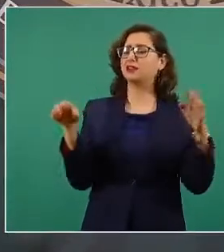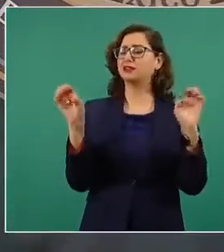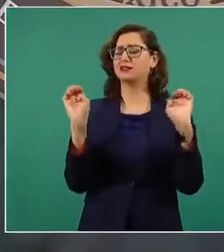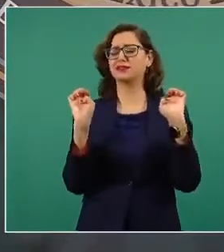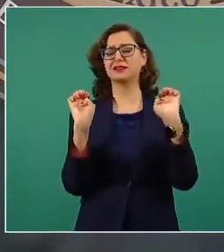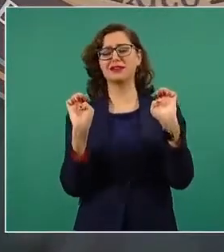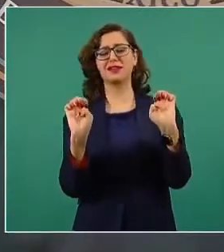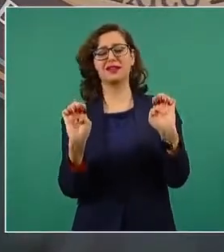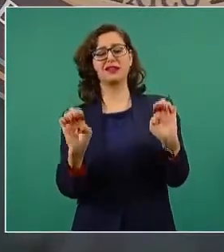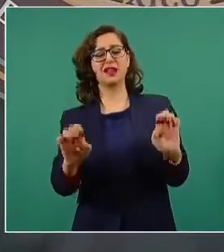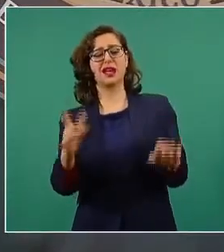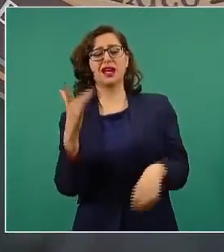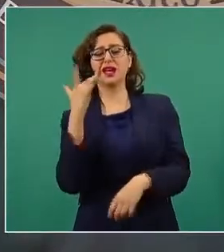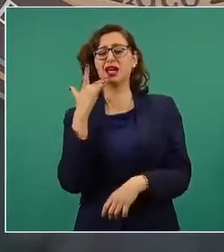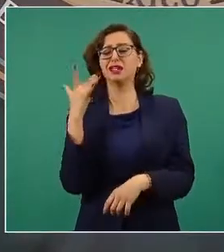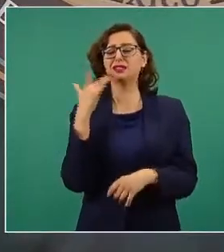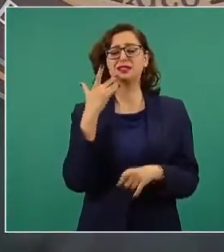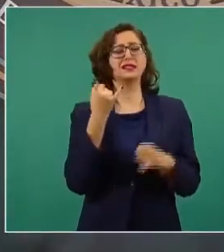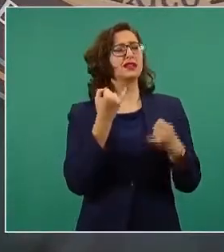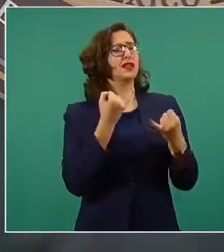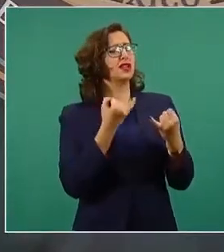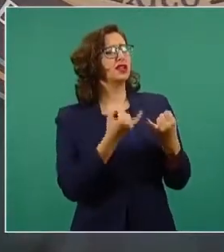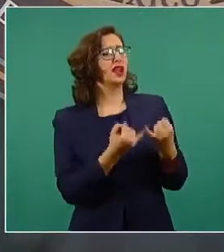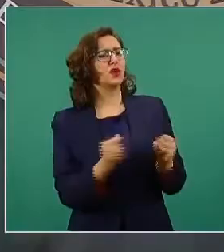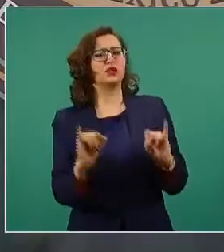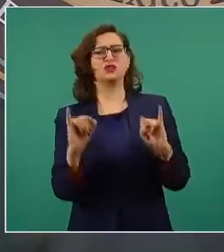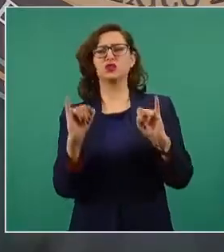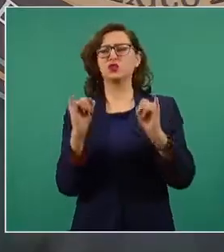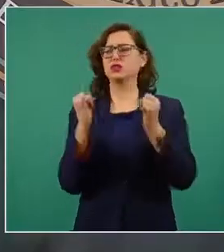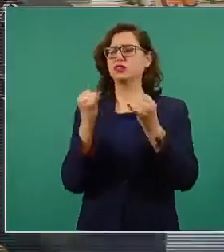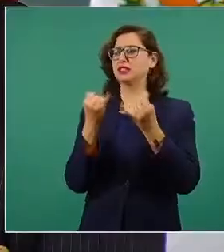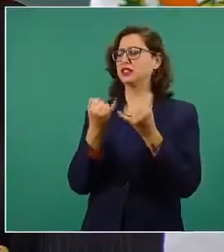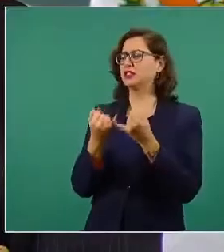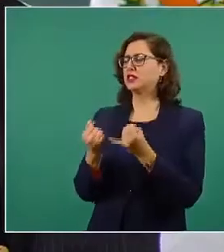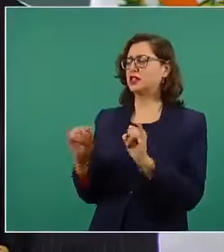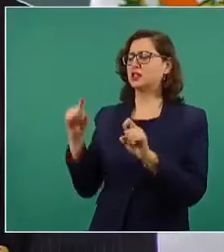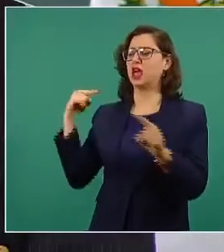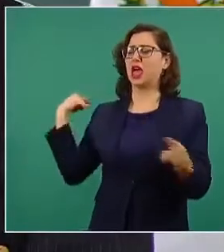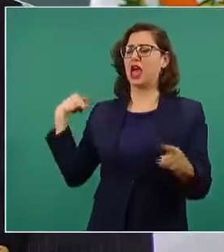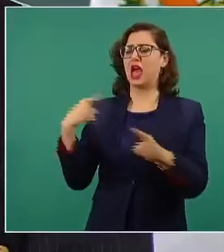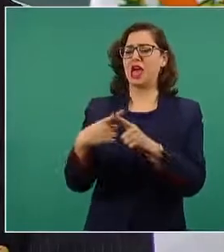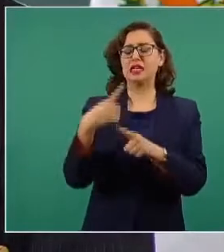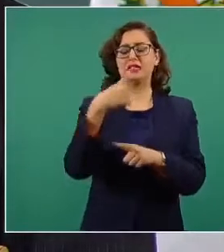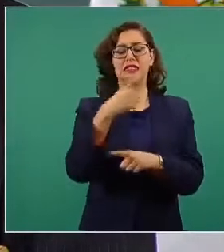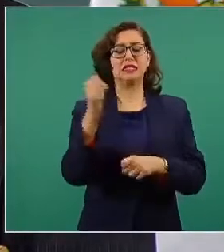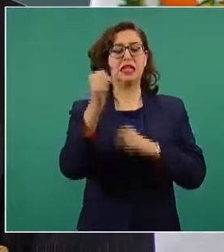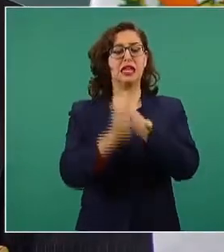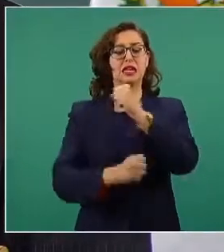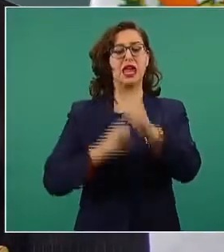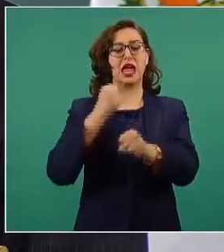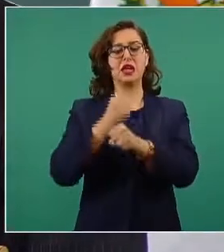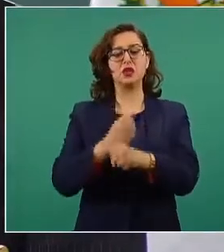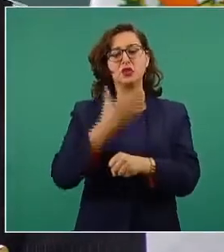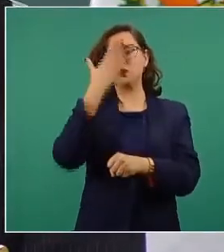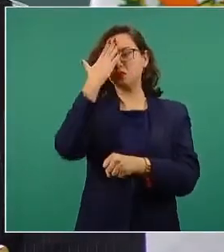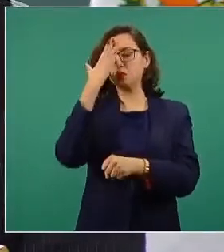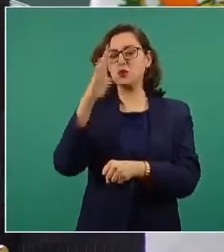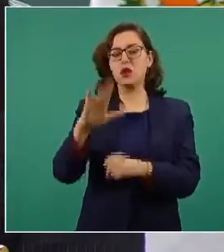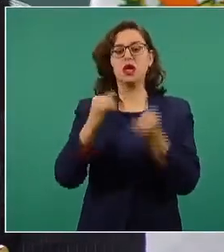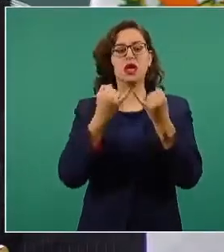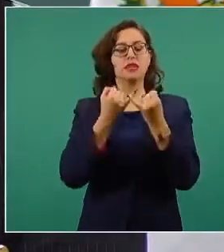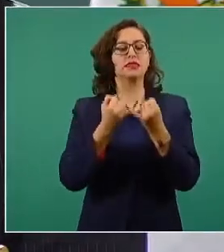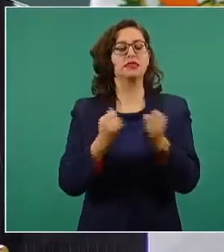dominante y las inauguraciones para conmemorar el centenario del inicio de la lucha de